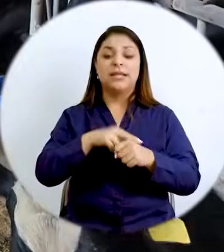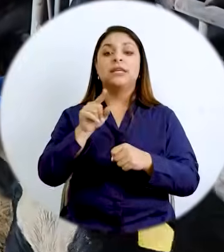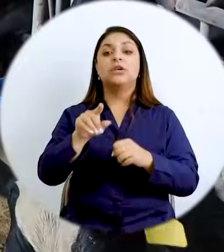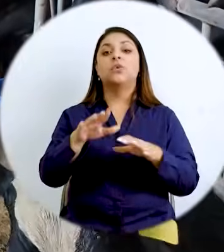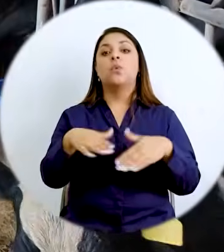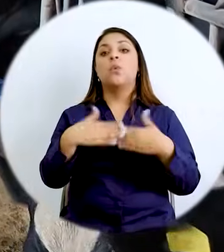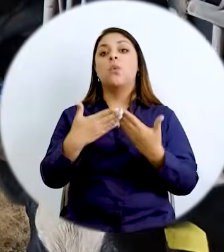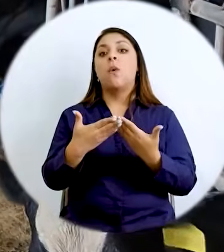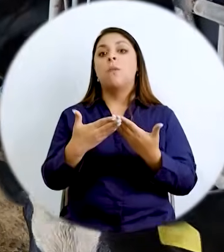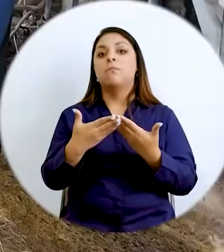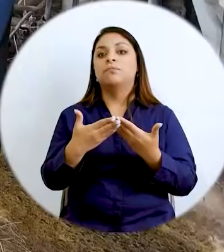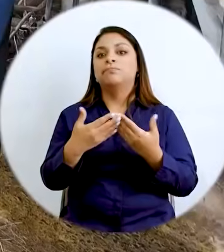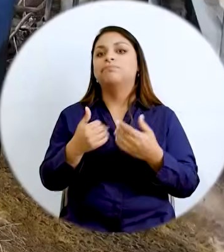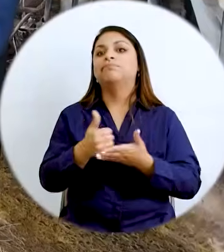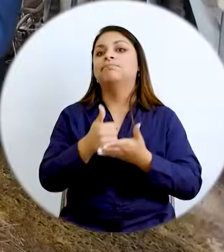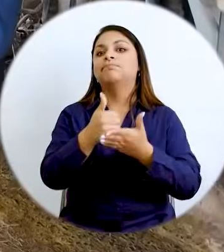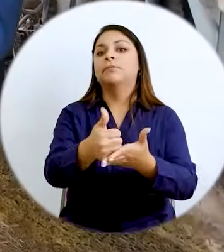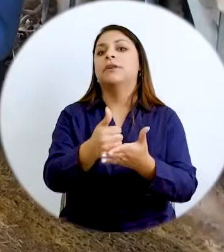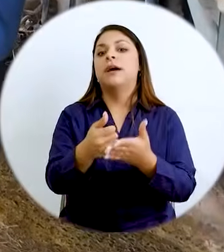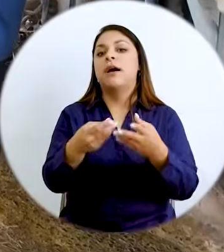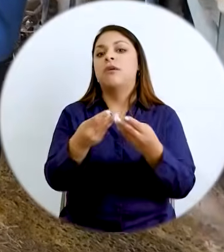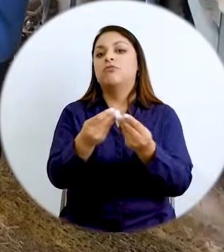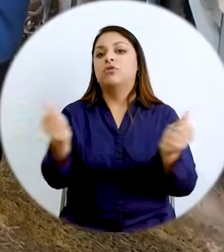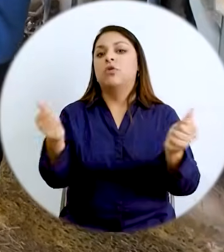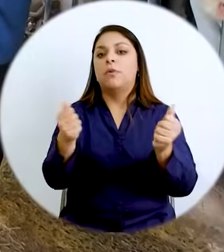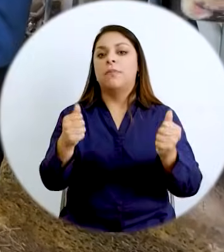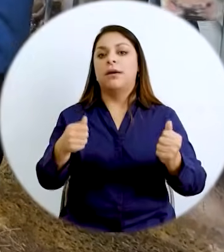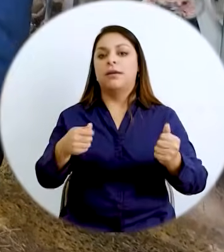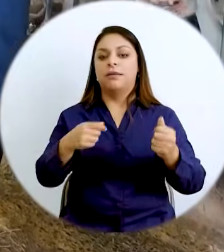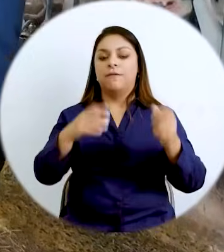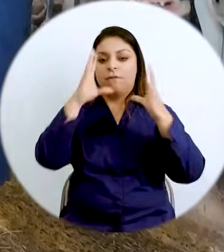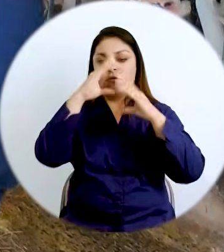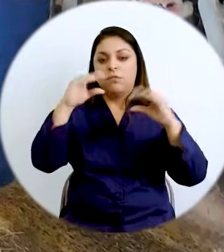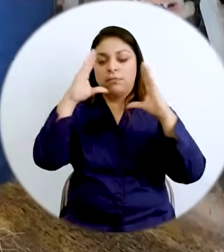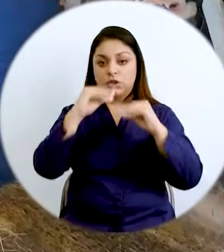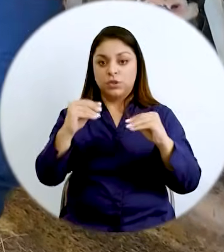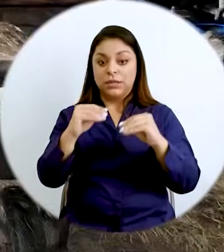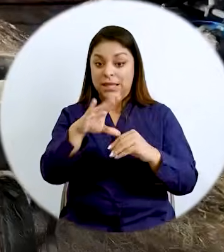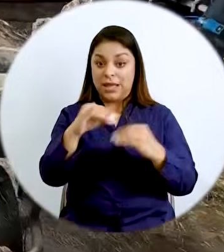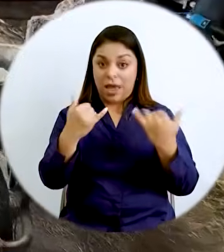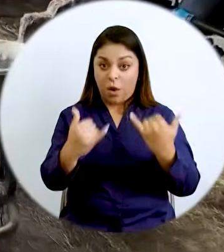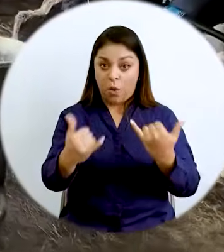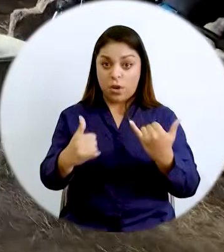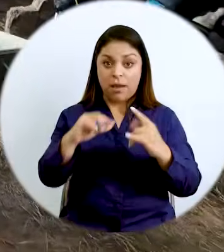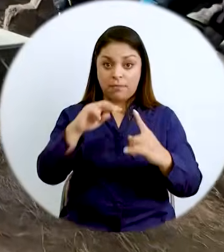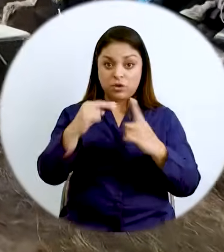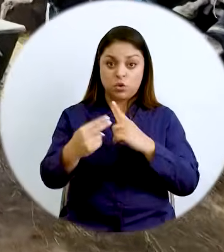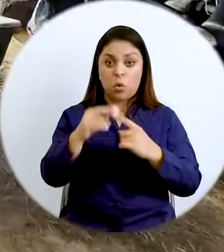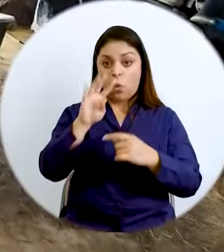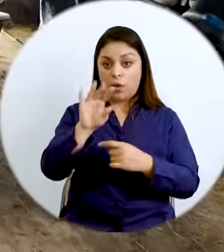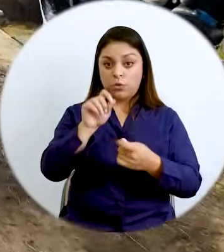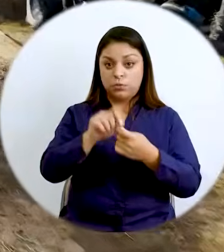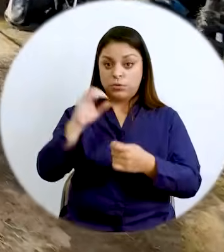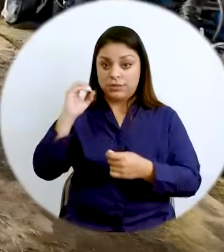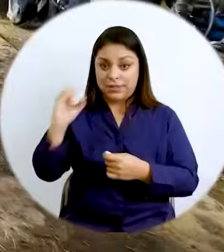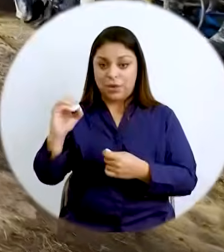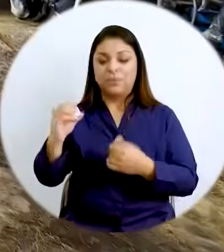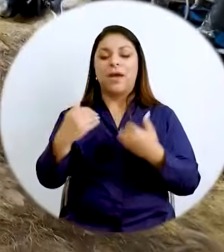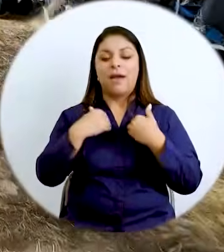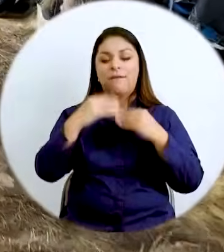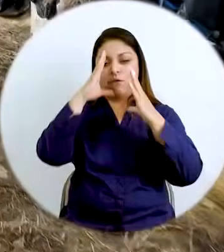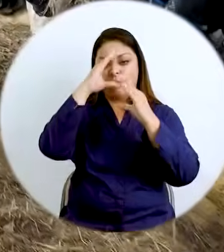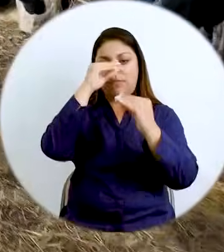cómo nos ha venido a resolver el tema de manejo de la información y tener ahorita con la versión 4.0 la